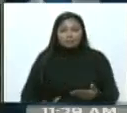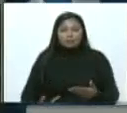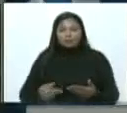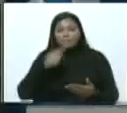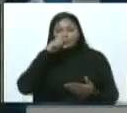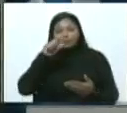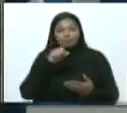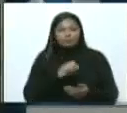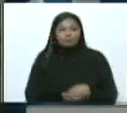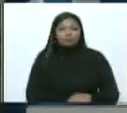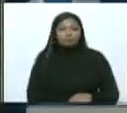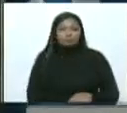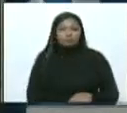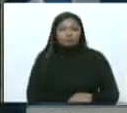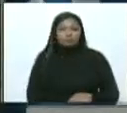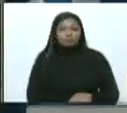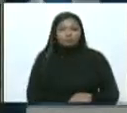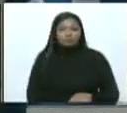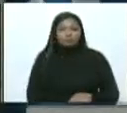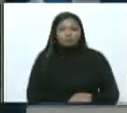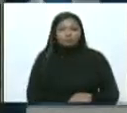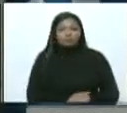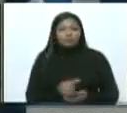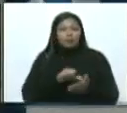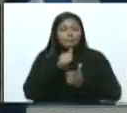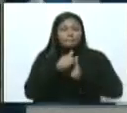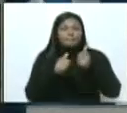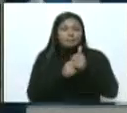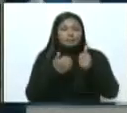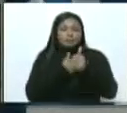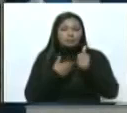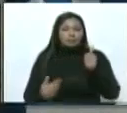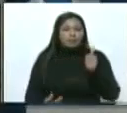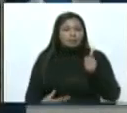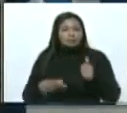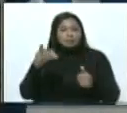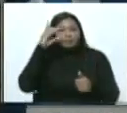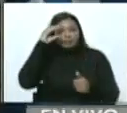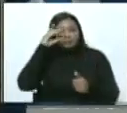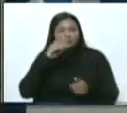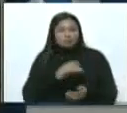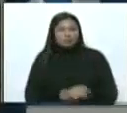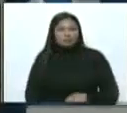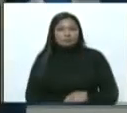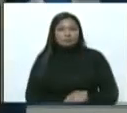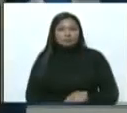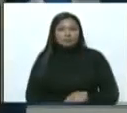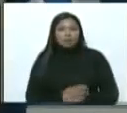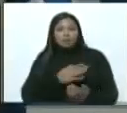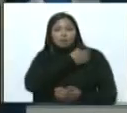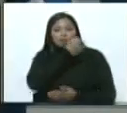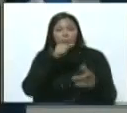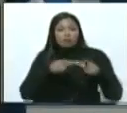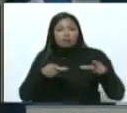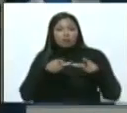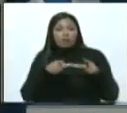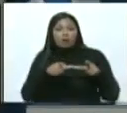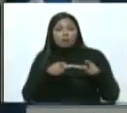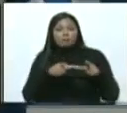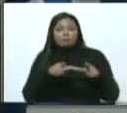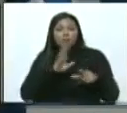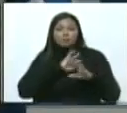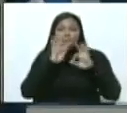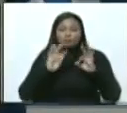República, Nicolás Maduro, a la ciudadana vicepresidenta Delcy Rodríguez, a los jefes de órganos auxiliares de justicia, al